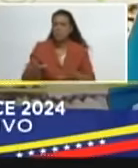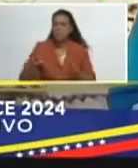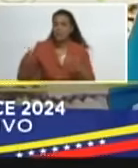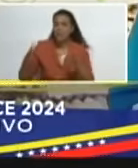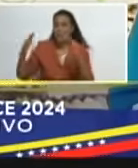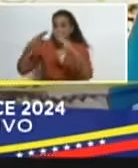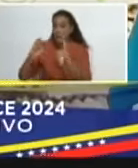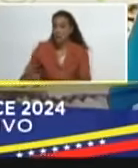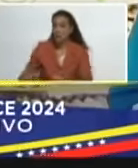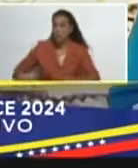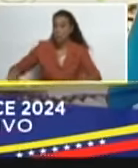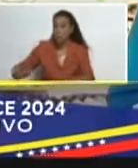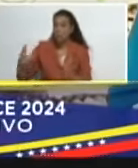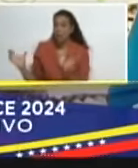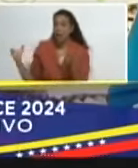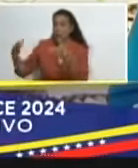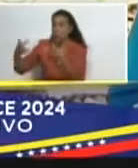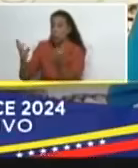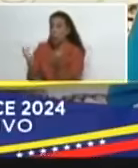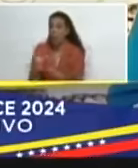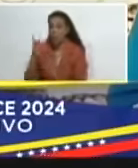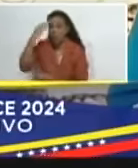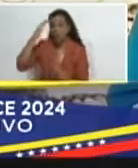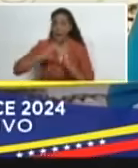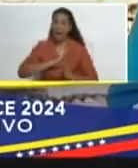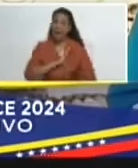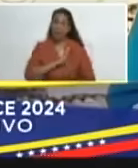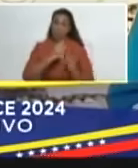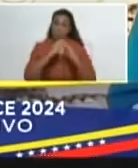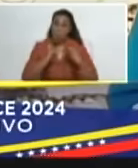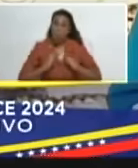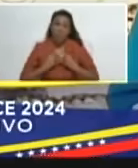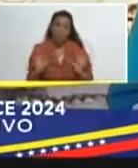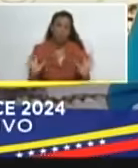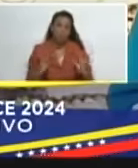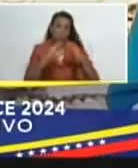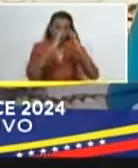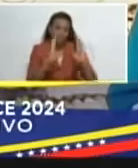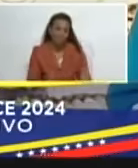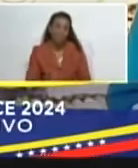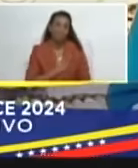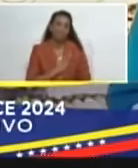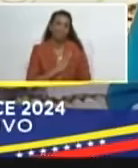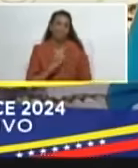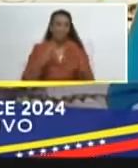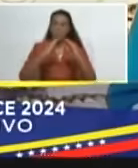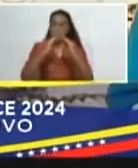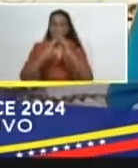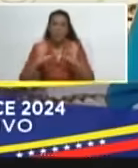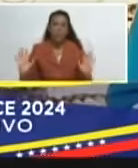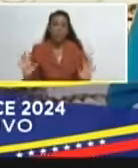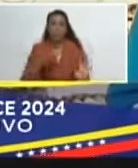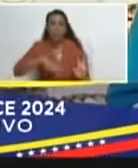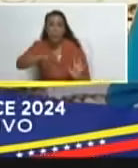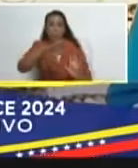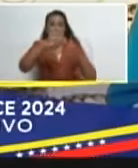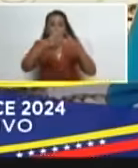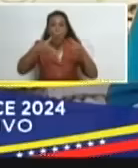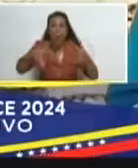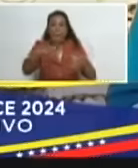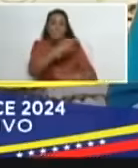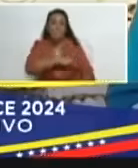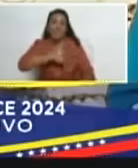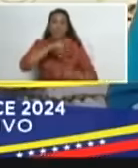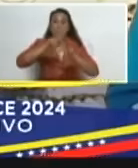reuniones en la casa, en mi casa donde yo vivo, pues. Yo vivo en un urbanismo de la Gran